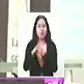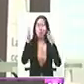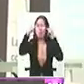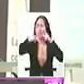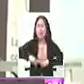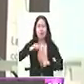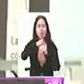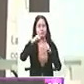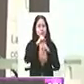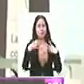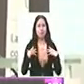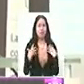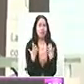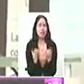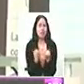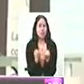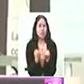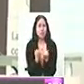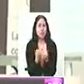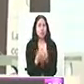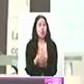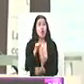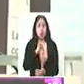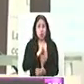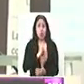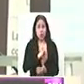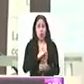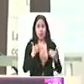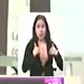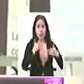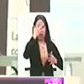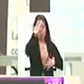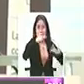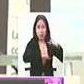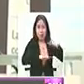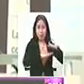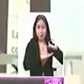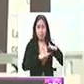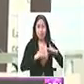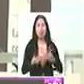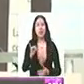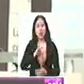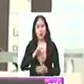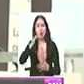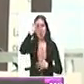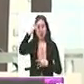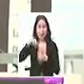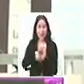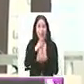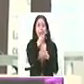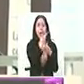Yo sufrí una complicación y la sigo sufriendo. Y creo que tenemos que tener el